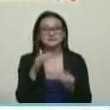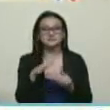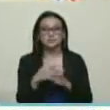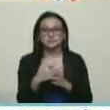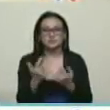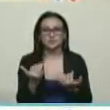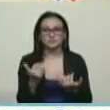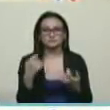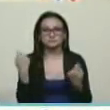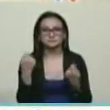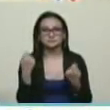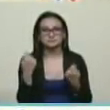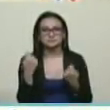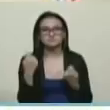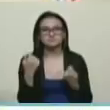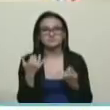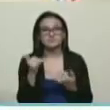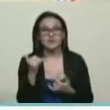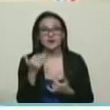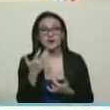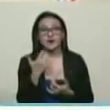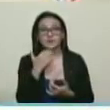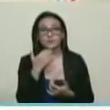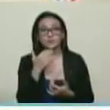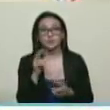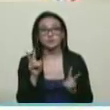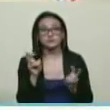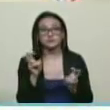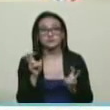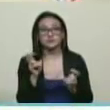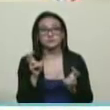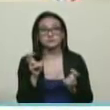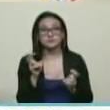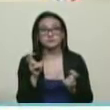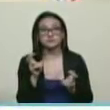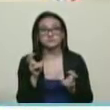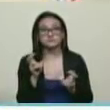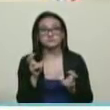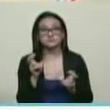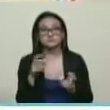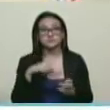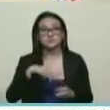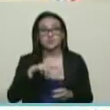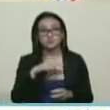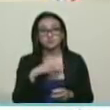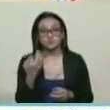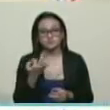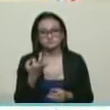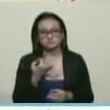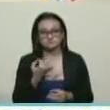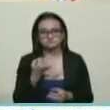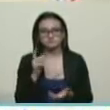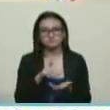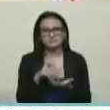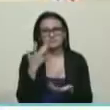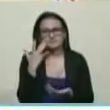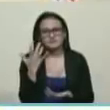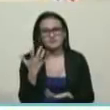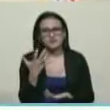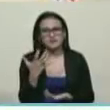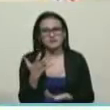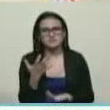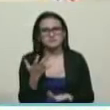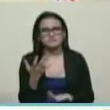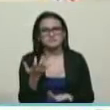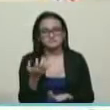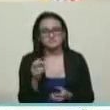de los medios, pero si tienen algunos casos en particulares donde podamos nosotros realmente ver que eso está sucediendo,